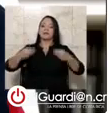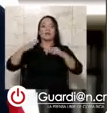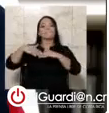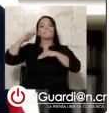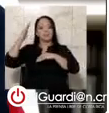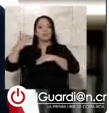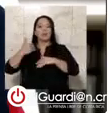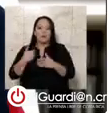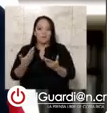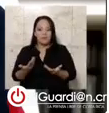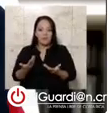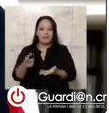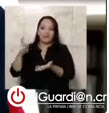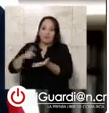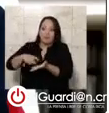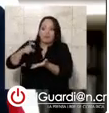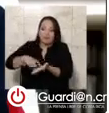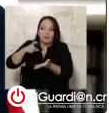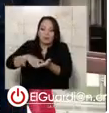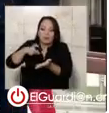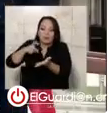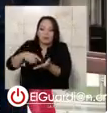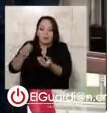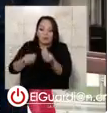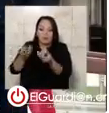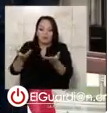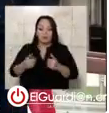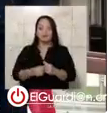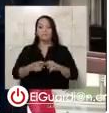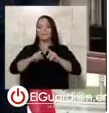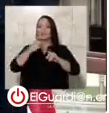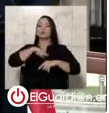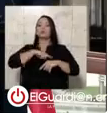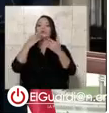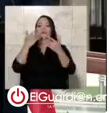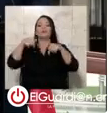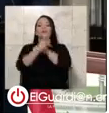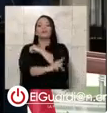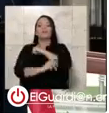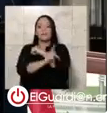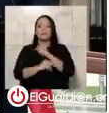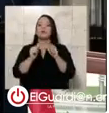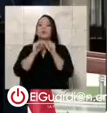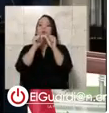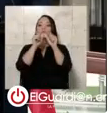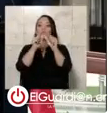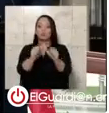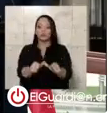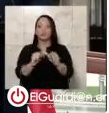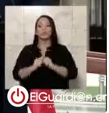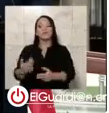que tenían y endeudarse para financiar este gasto. Nosotros esperamos que el país continúe